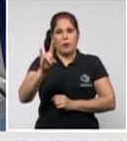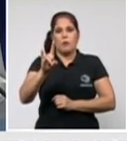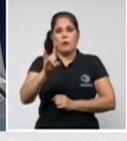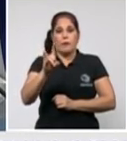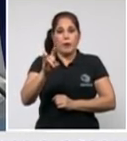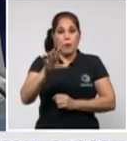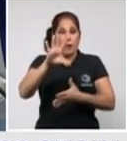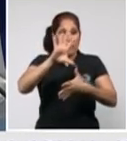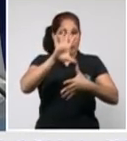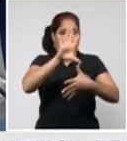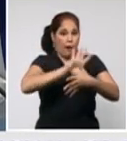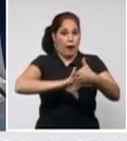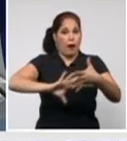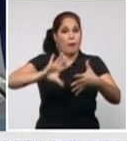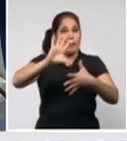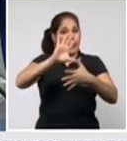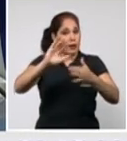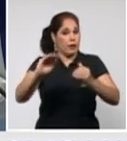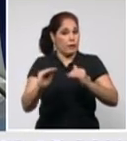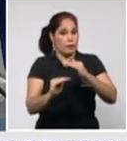las Américas, que es de